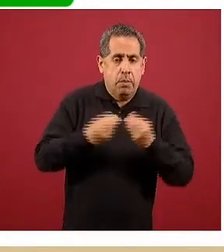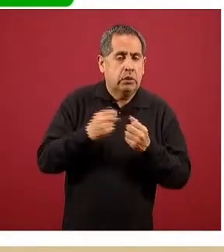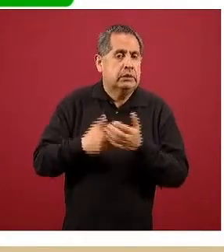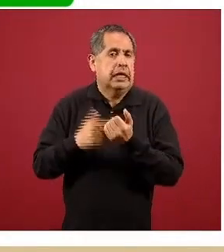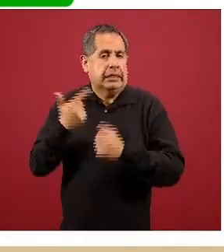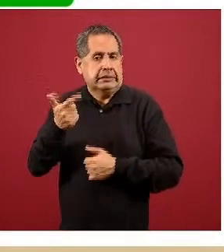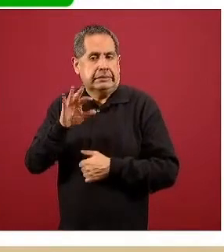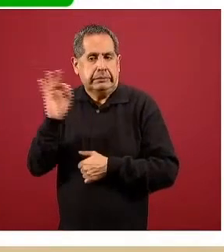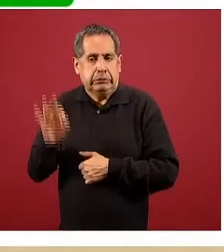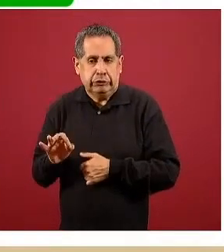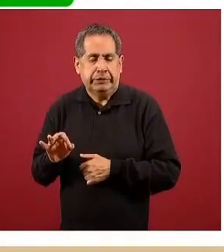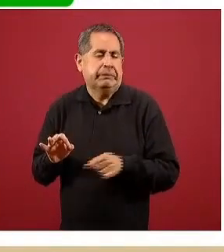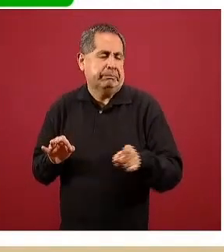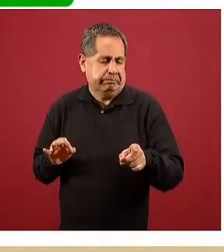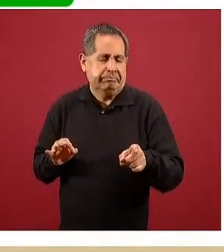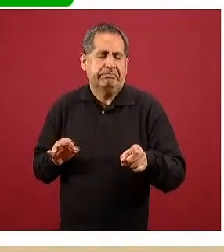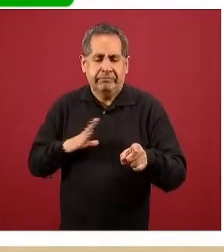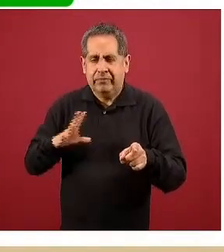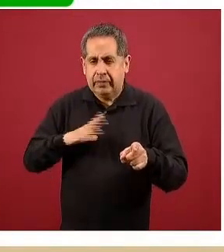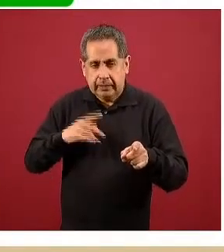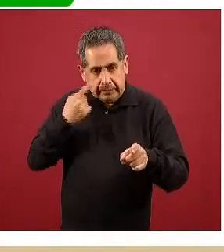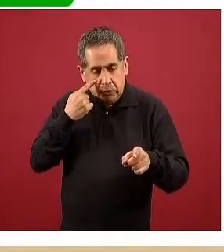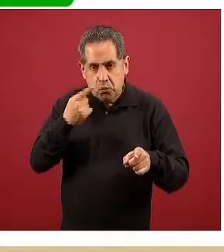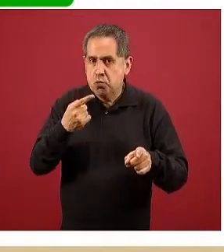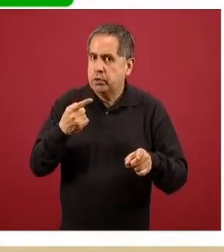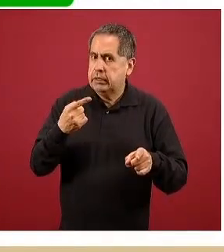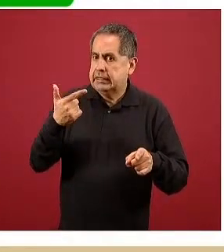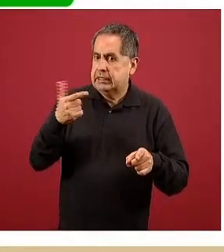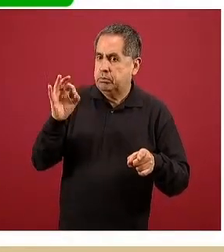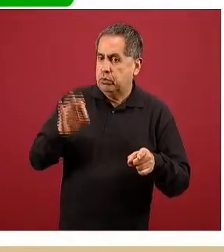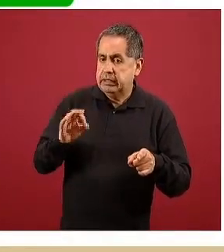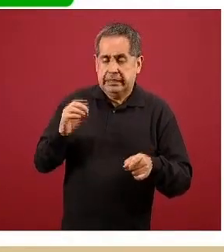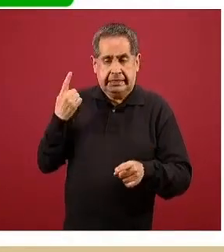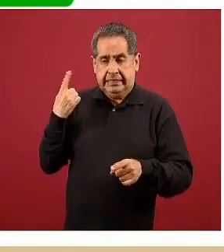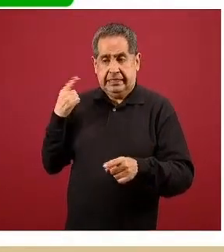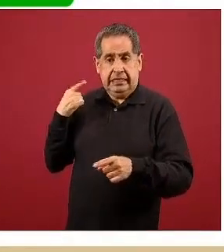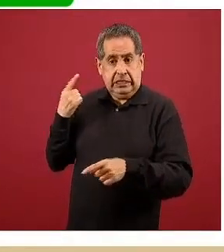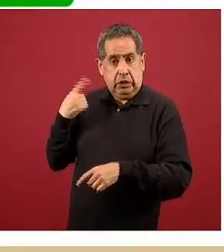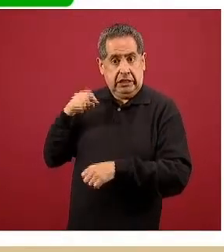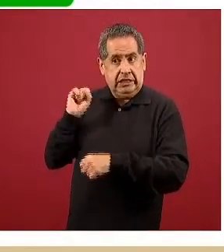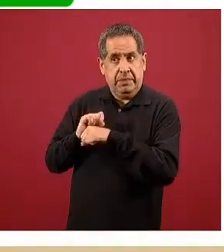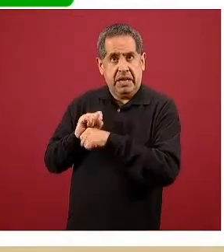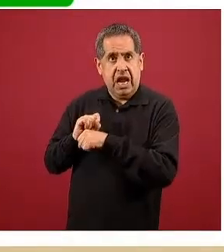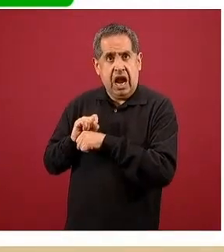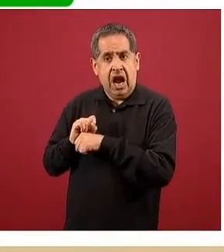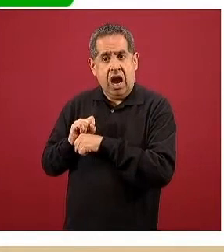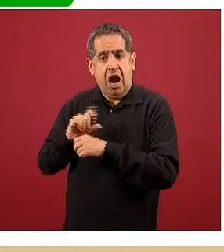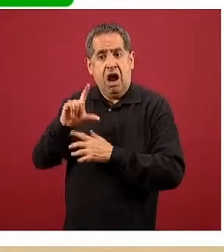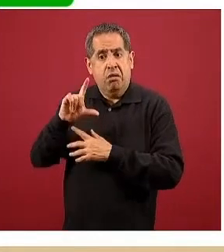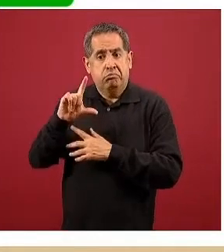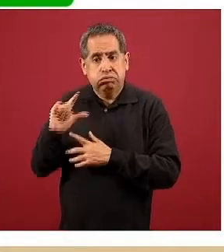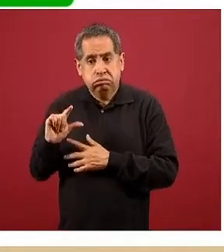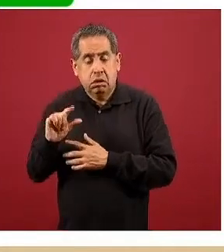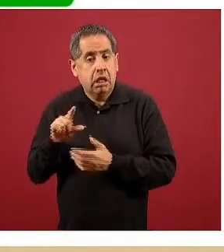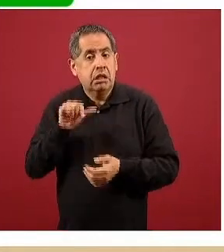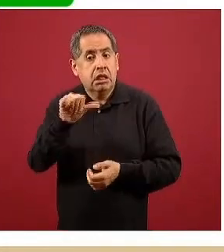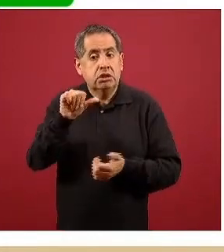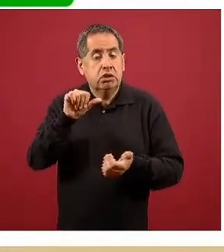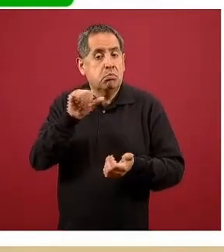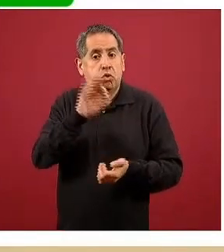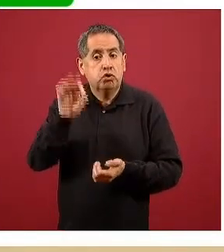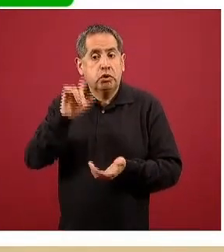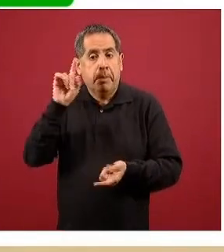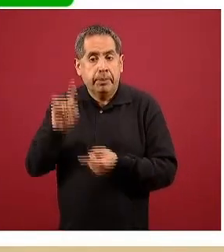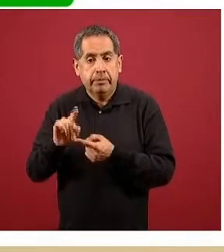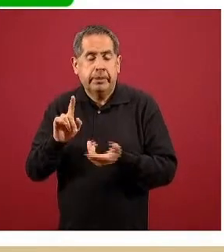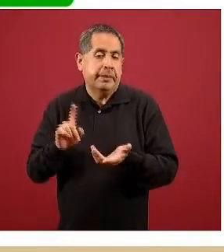de su epidemia. Eso es lo más importante. De la última semana hubo una disminución del